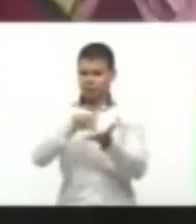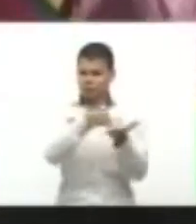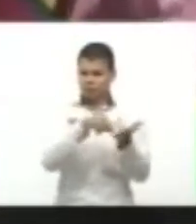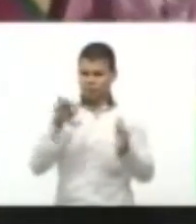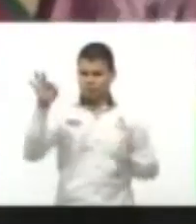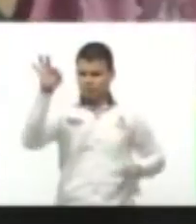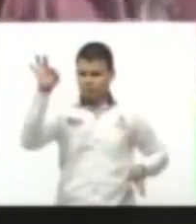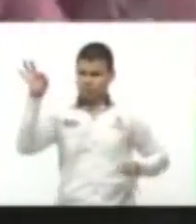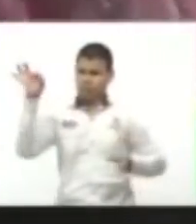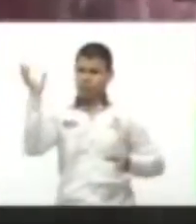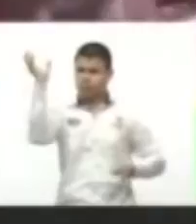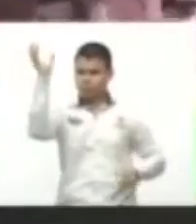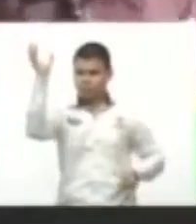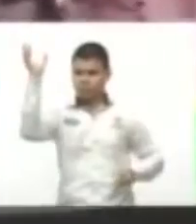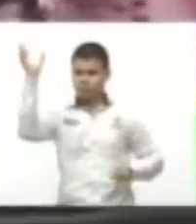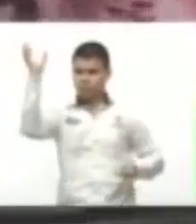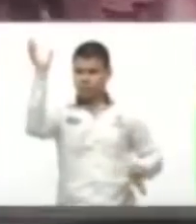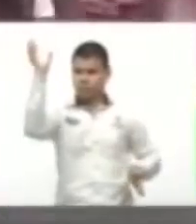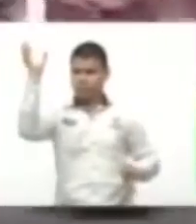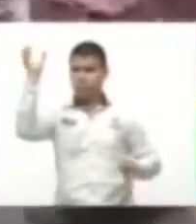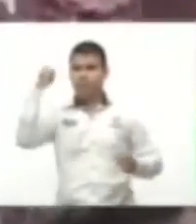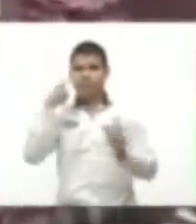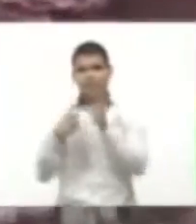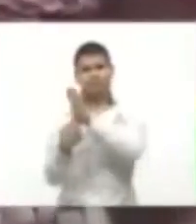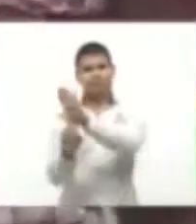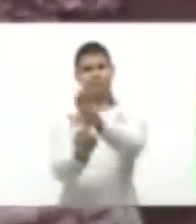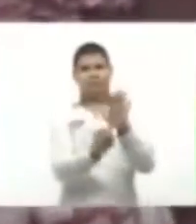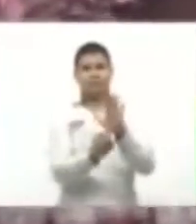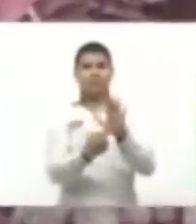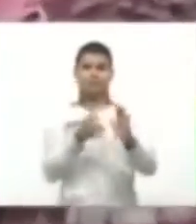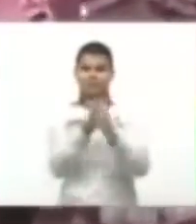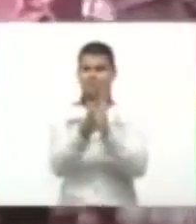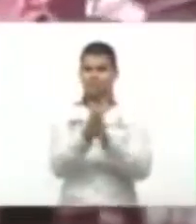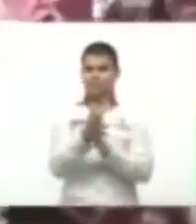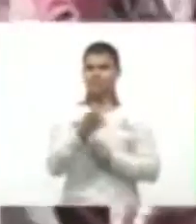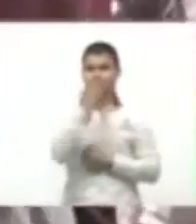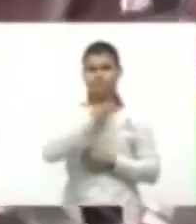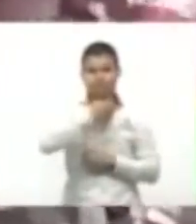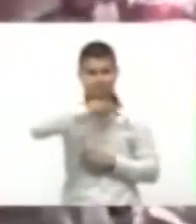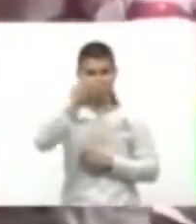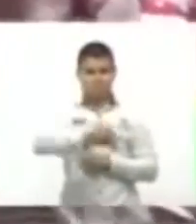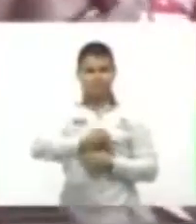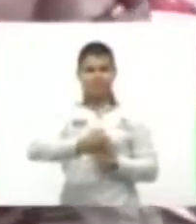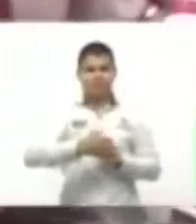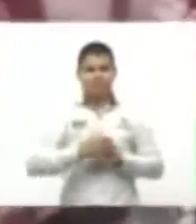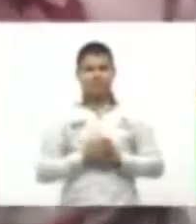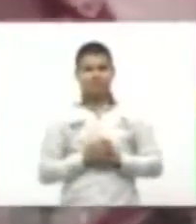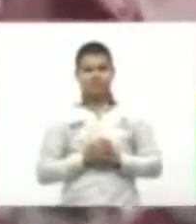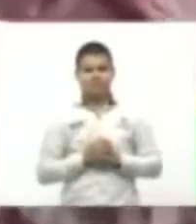grupos folclóricos a partir de las 10 de la mañana. Ilet Arias, las noticias, un compromiso con la verdad.